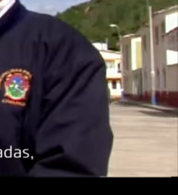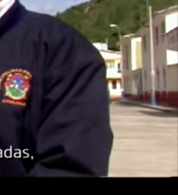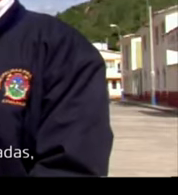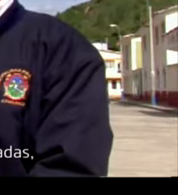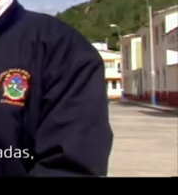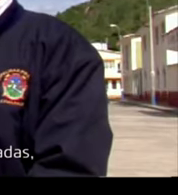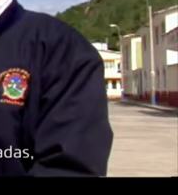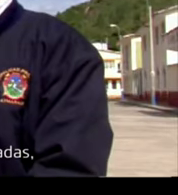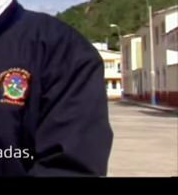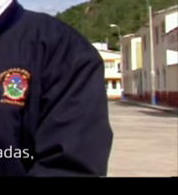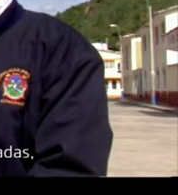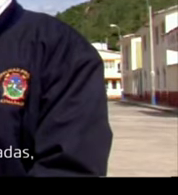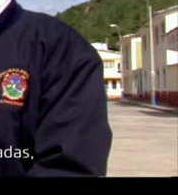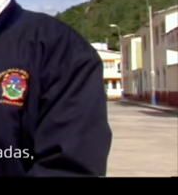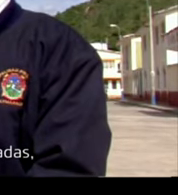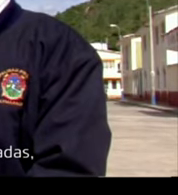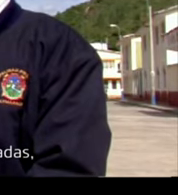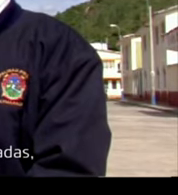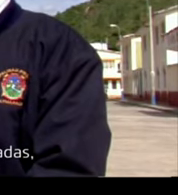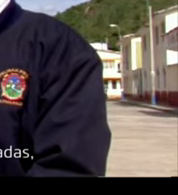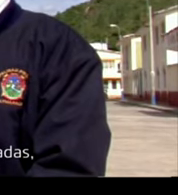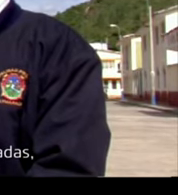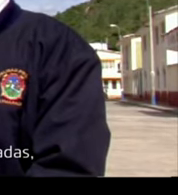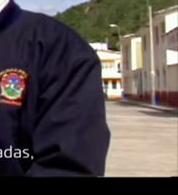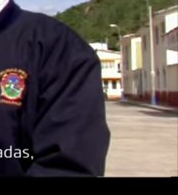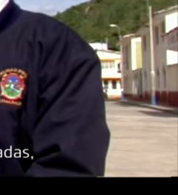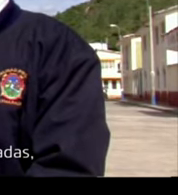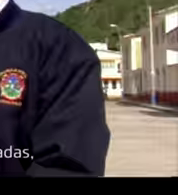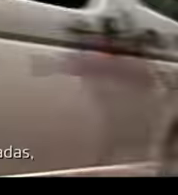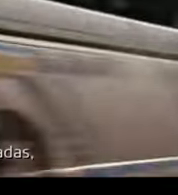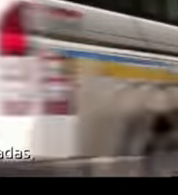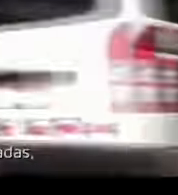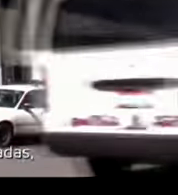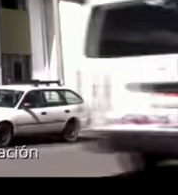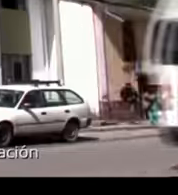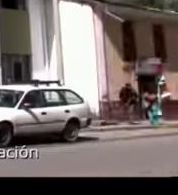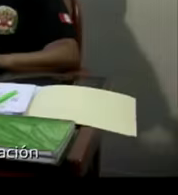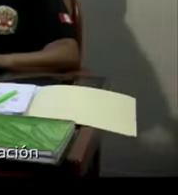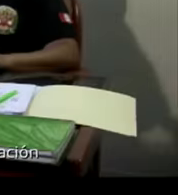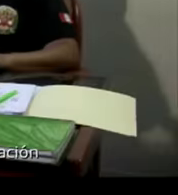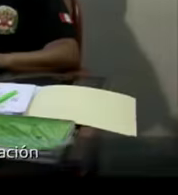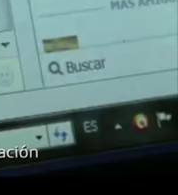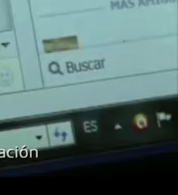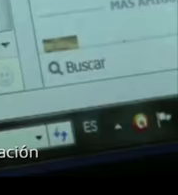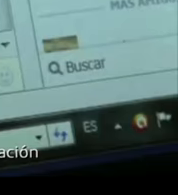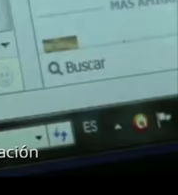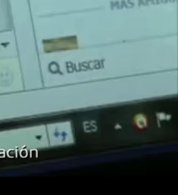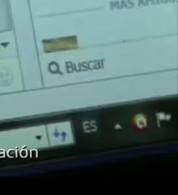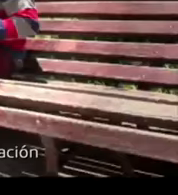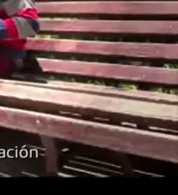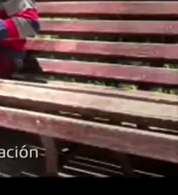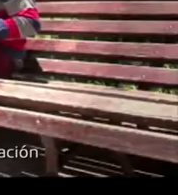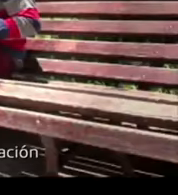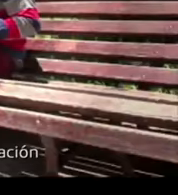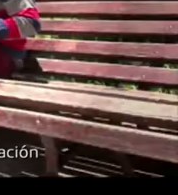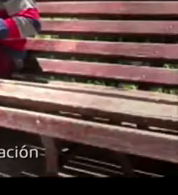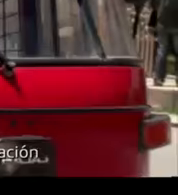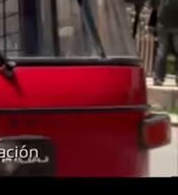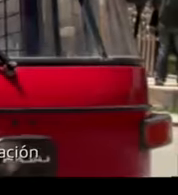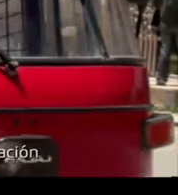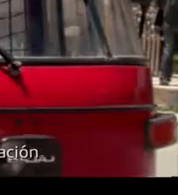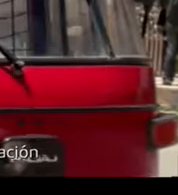Banca Digital surge gracias a un convenio con empresas privadas, con la finalidad de contribuir a la mejora